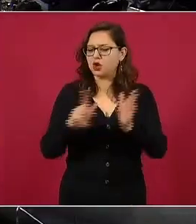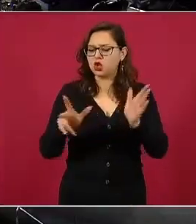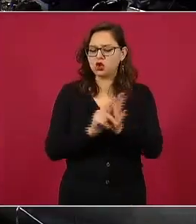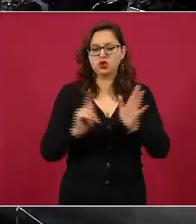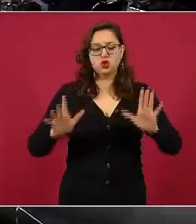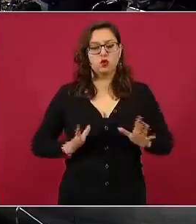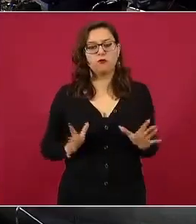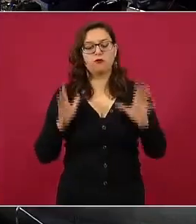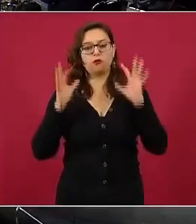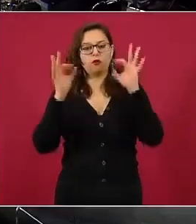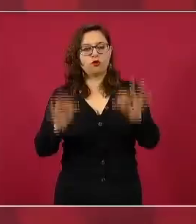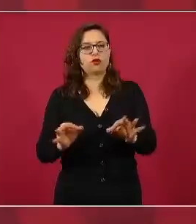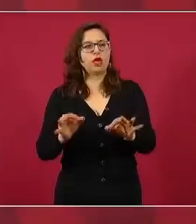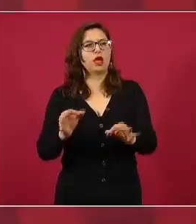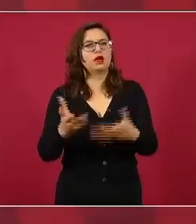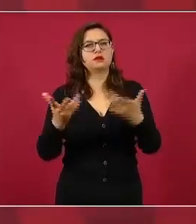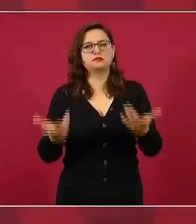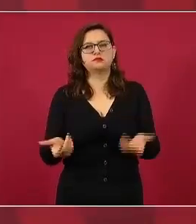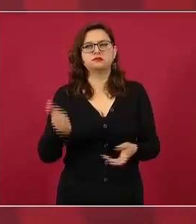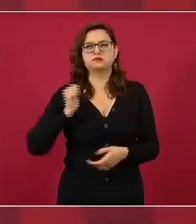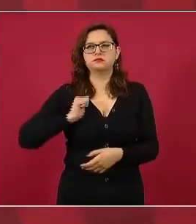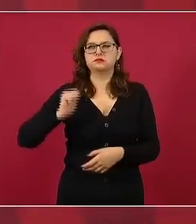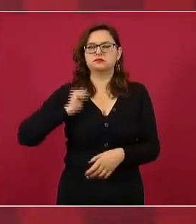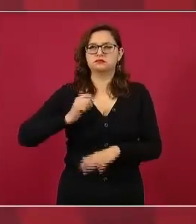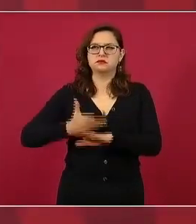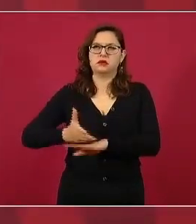Universal, en la época de mi paisano